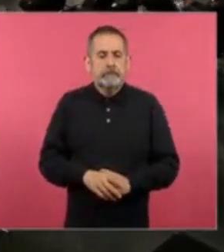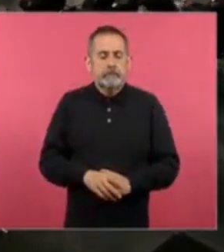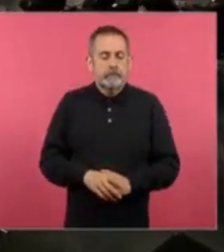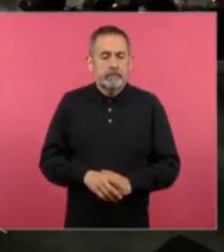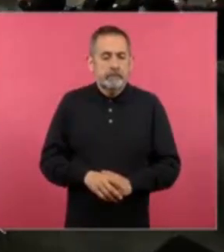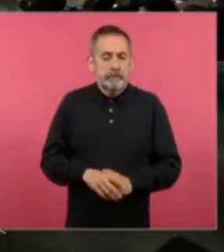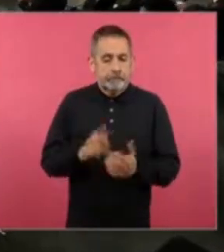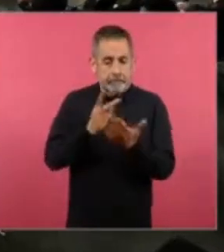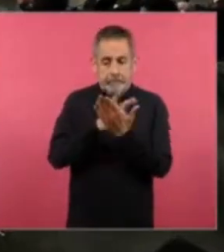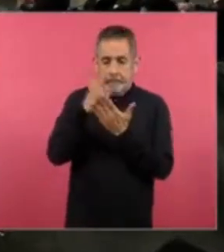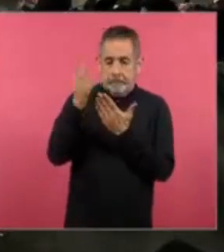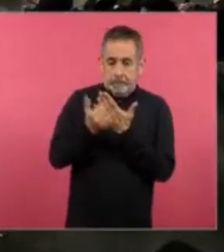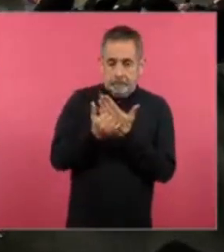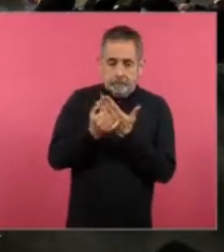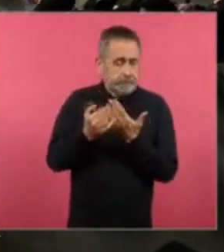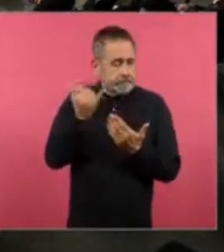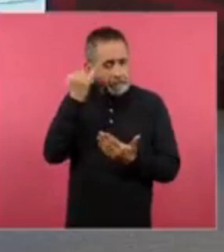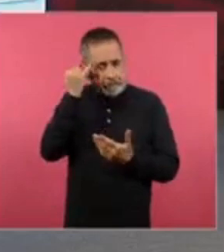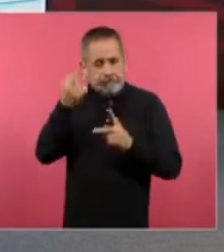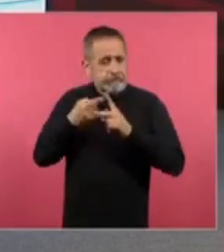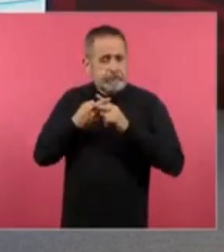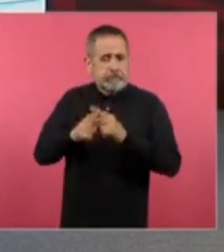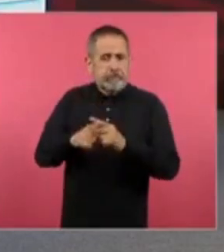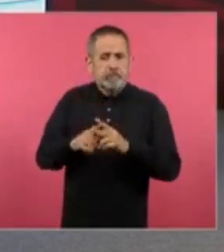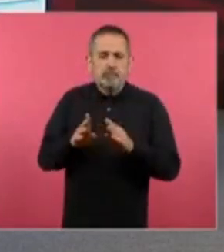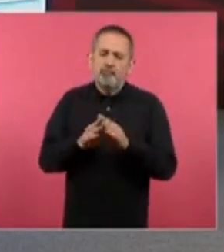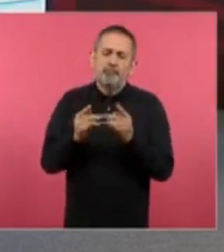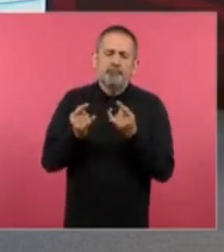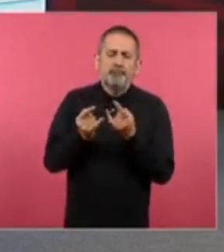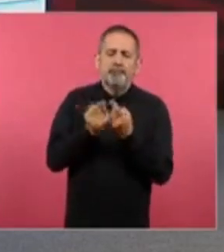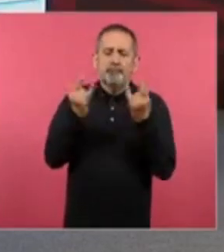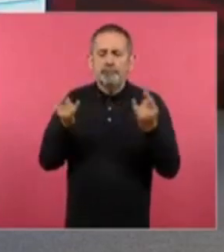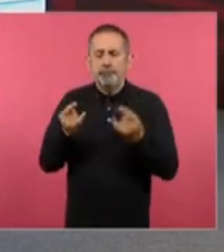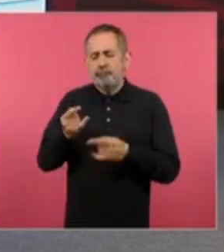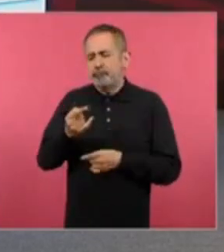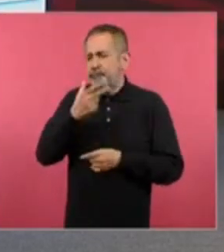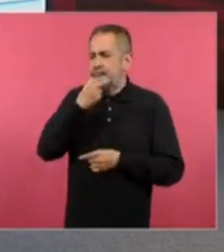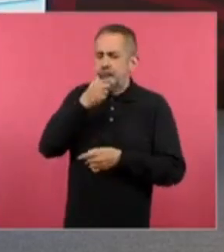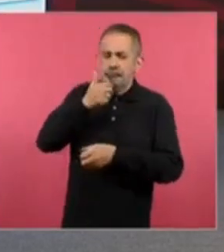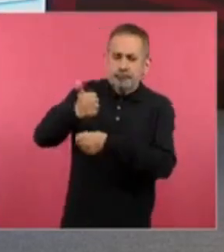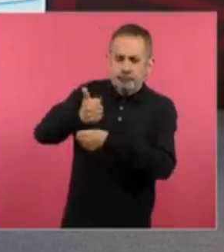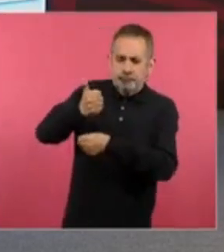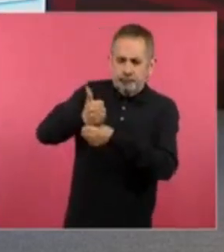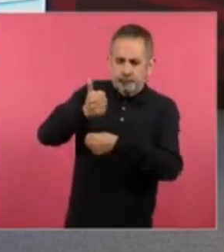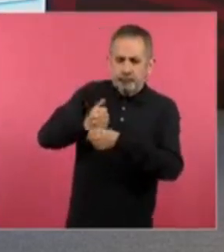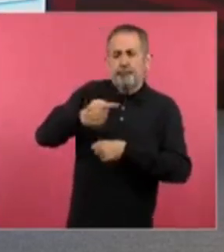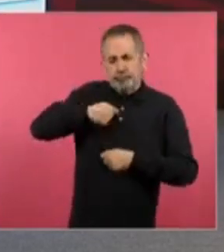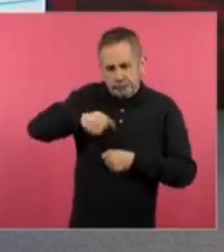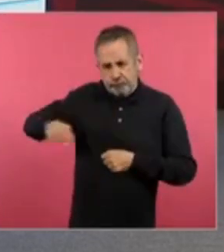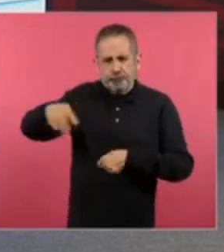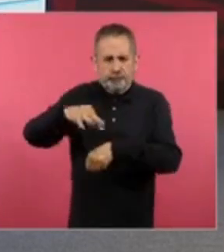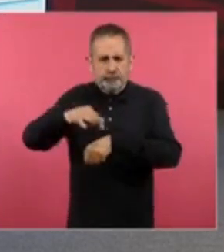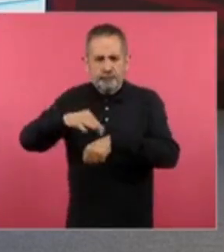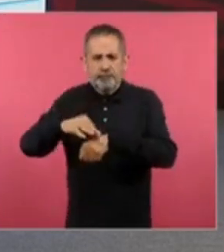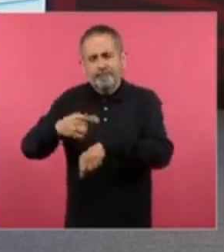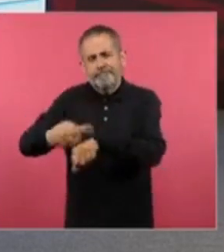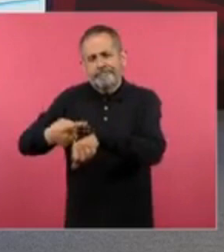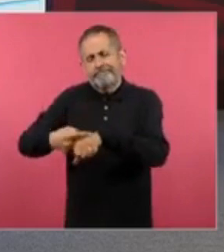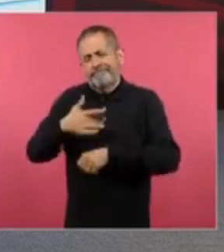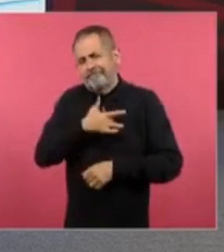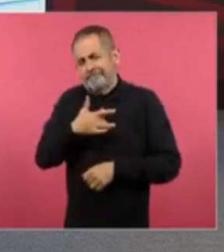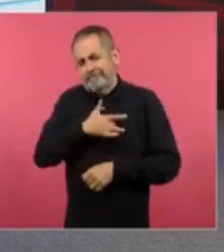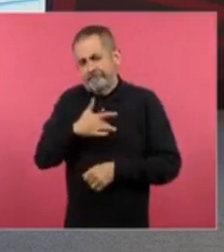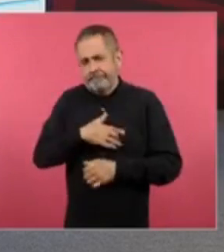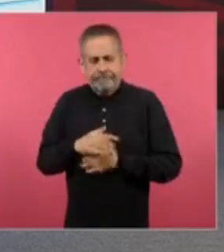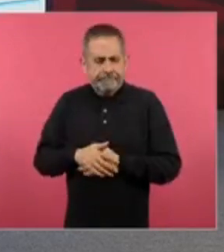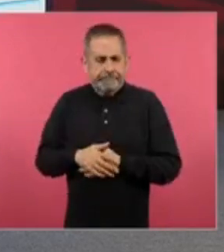Este proyecto inicia con un relato sobre un abuelo que va al doctor porque tiene problemas cardíacos e